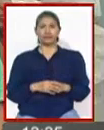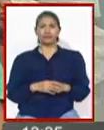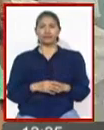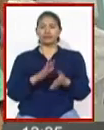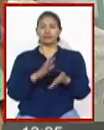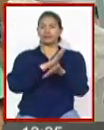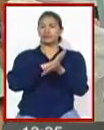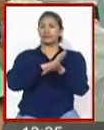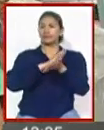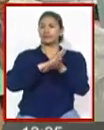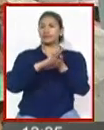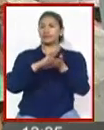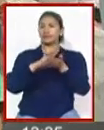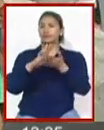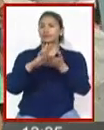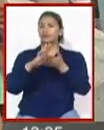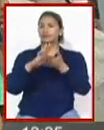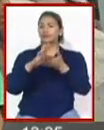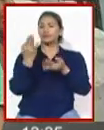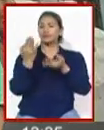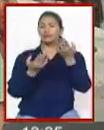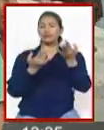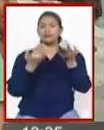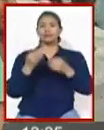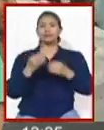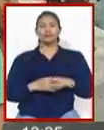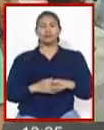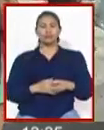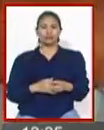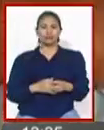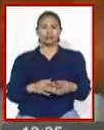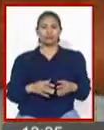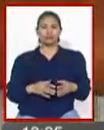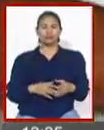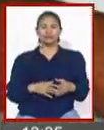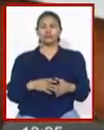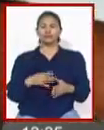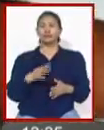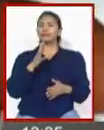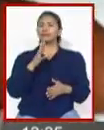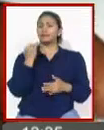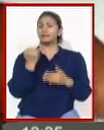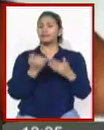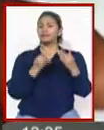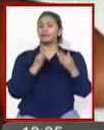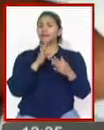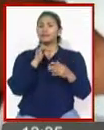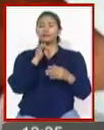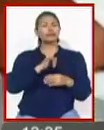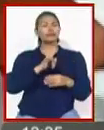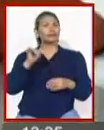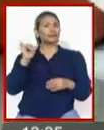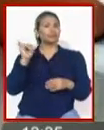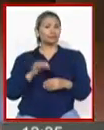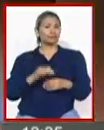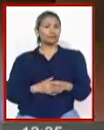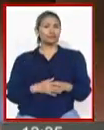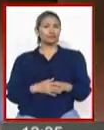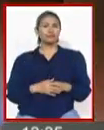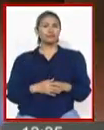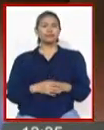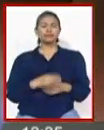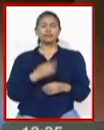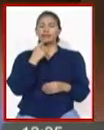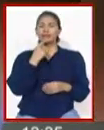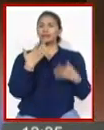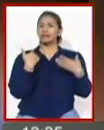Sí, la limpieza de sus quemaduras. ¿Qué fue lo último que hablaste con tu hermana ayer? Le dije